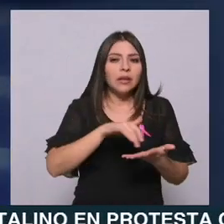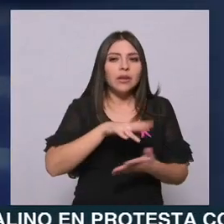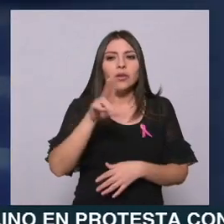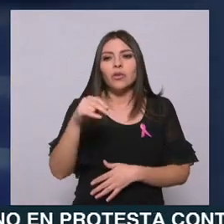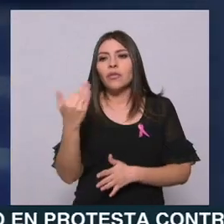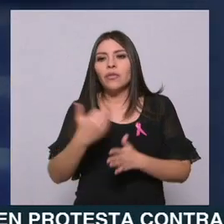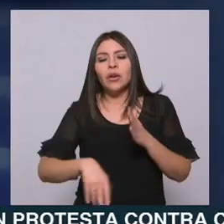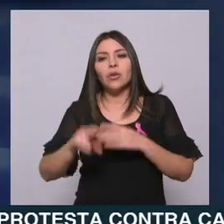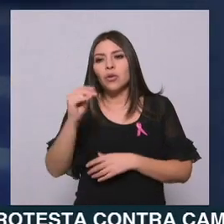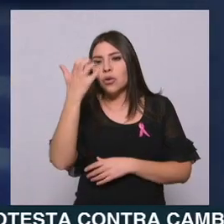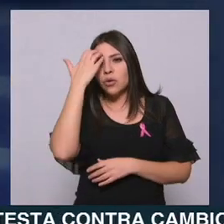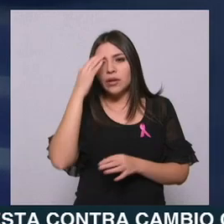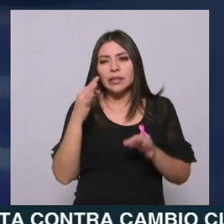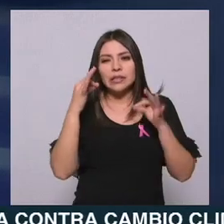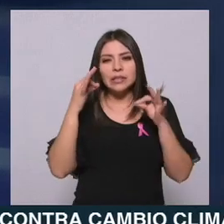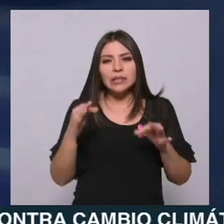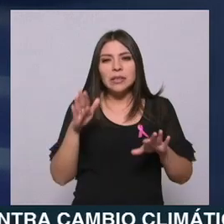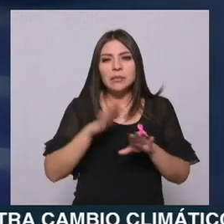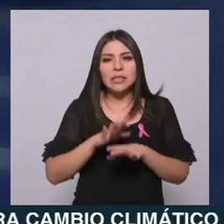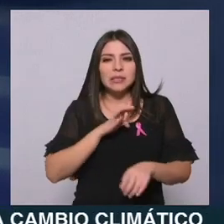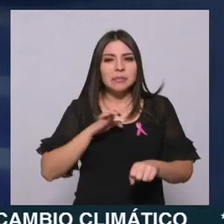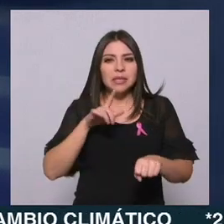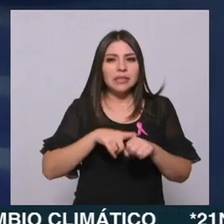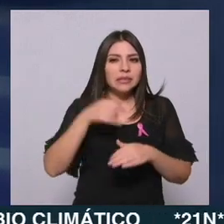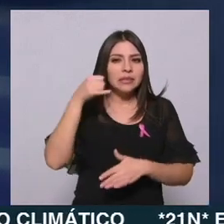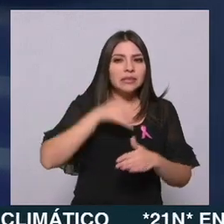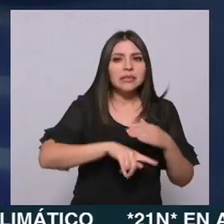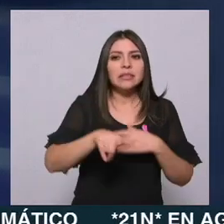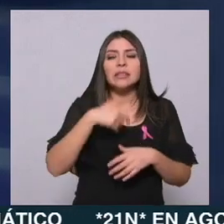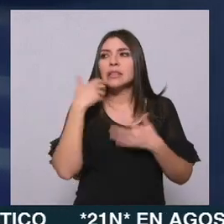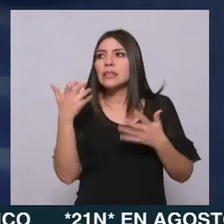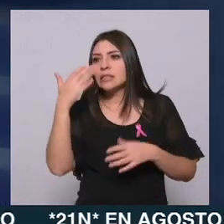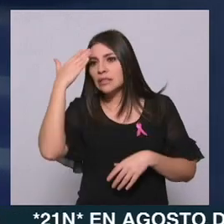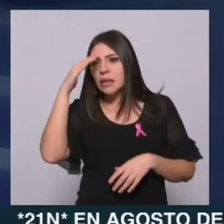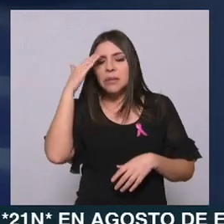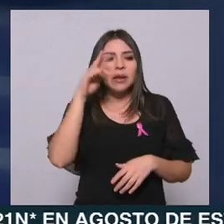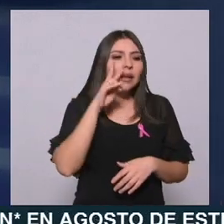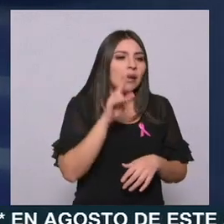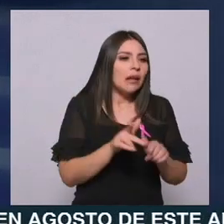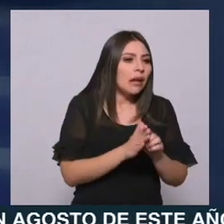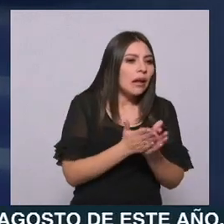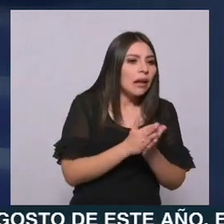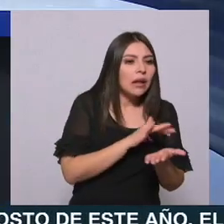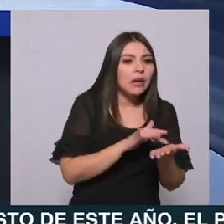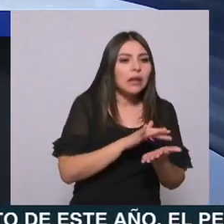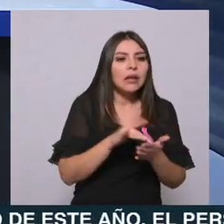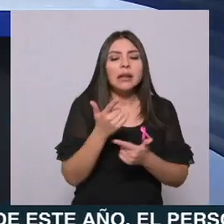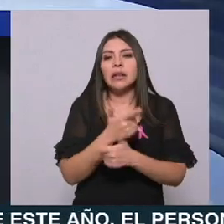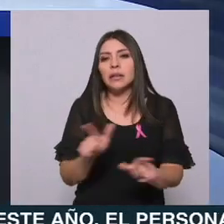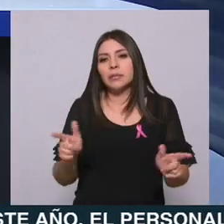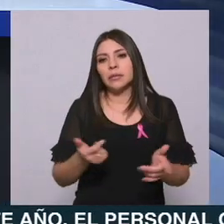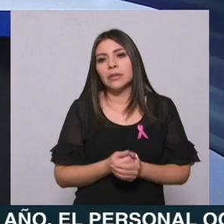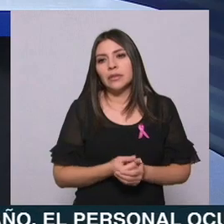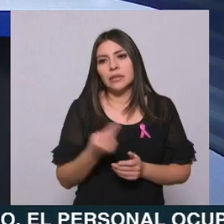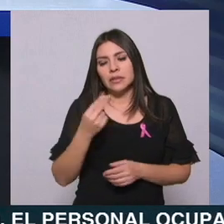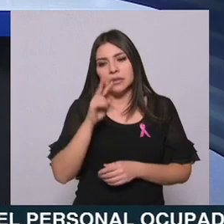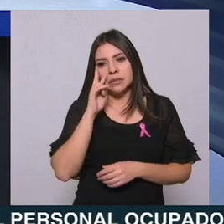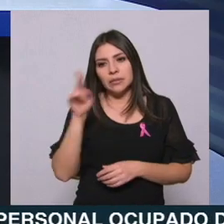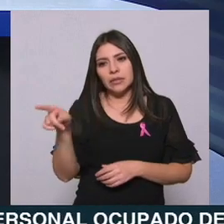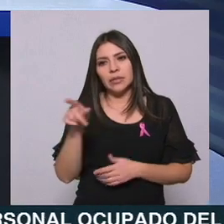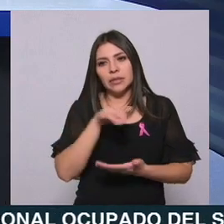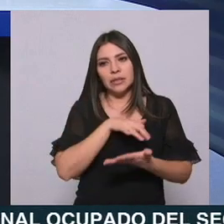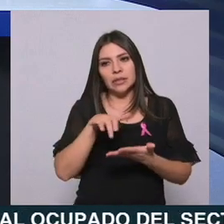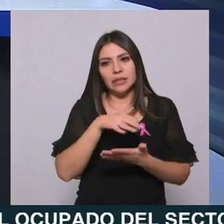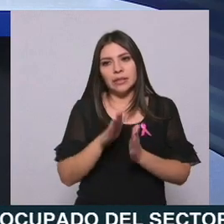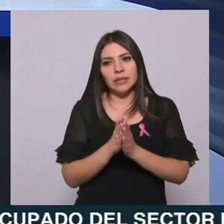o literatura que no es especializada, y en el morbo de quiero saber, pues van y leen cualquier cosa. Pues hay que acudir a su literatura entonces, doctora. De